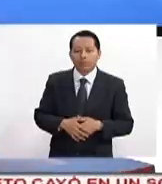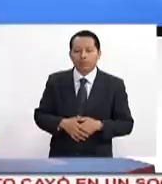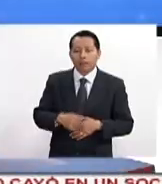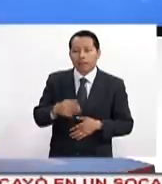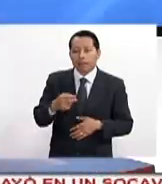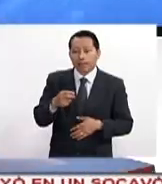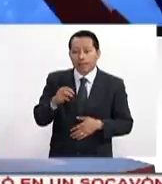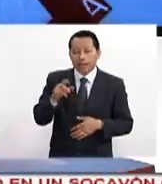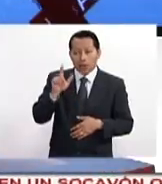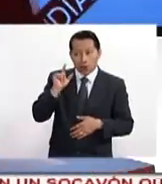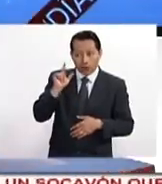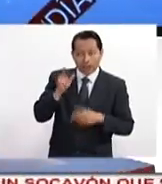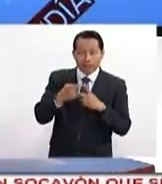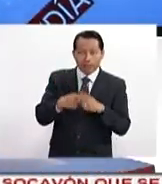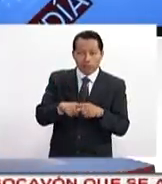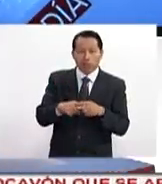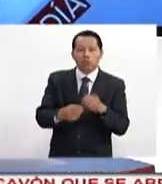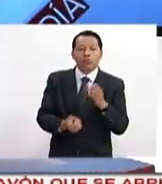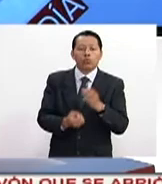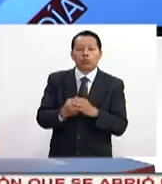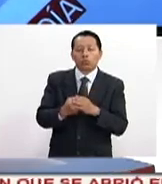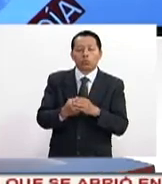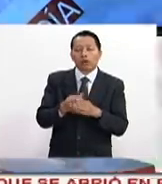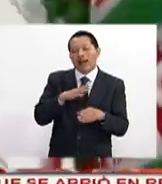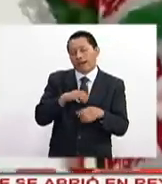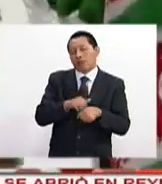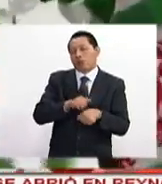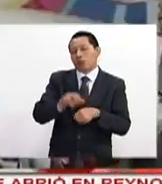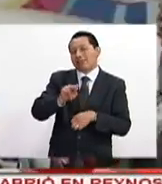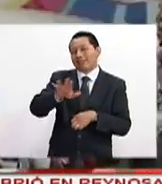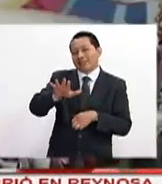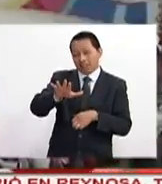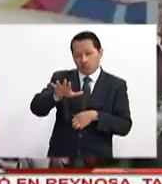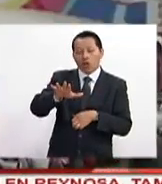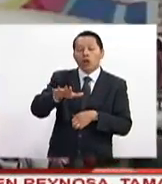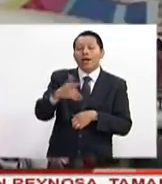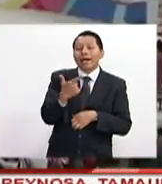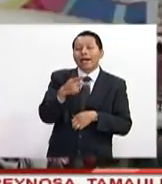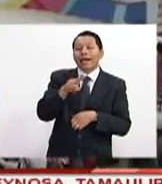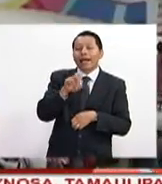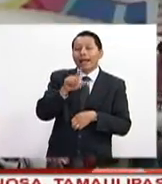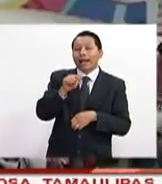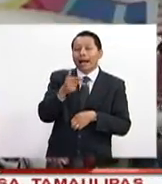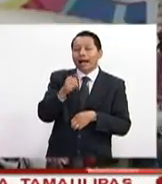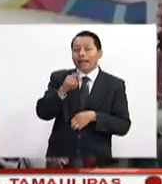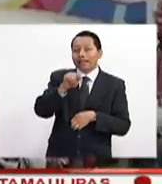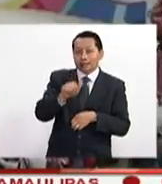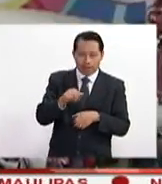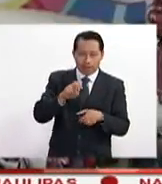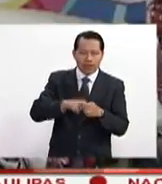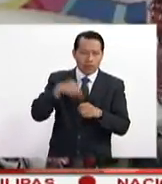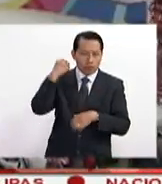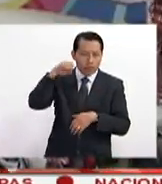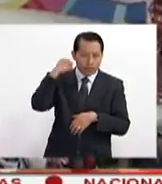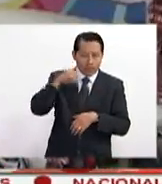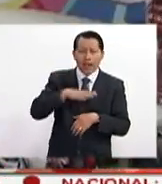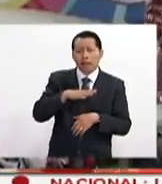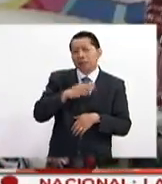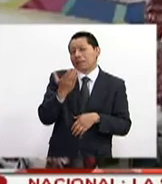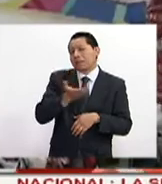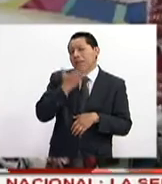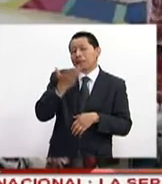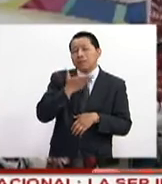Este lunes dio inicio la edición número 85 de la Guelaguetza en el estado de Oaxaca, una de las tradiciones